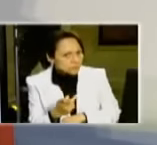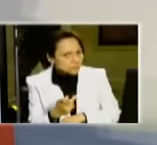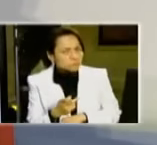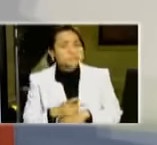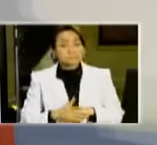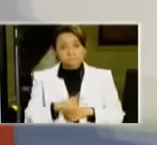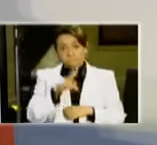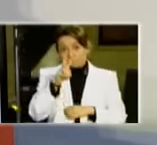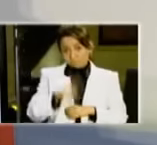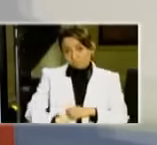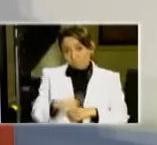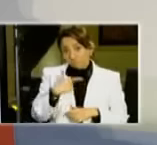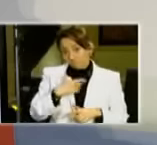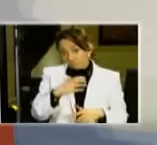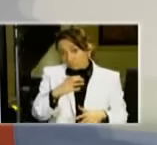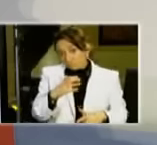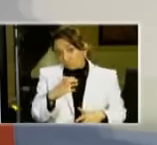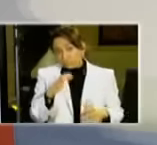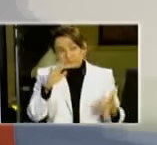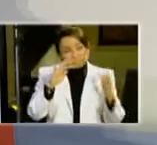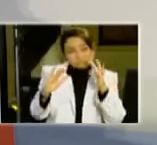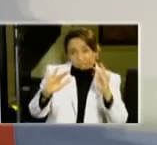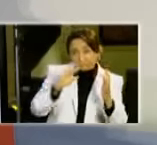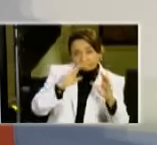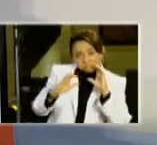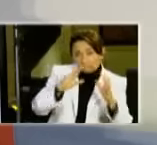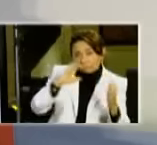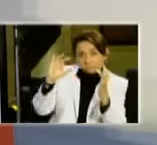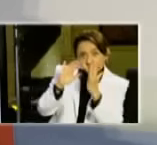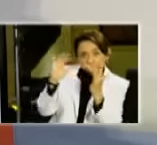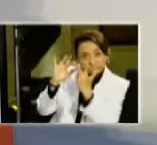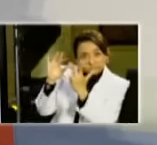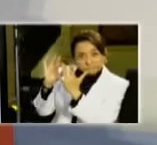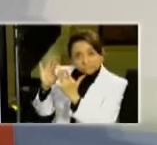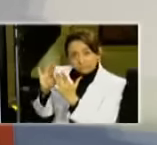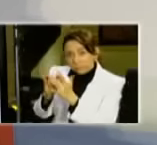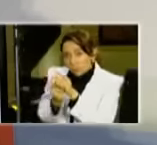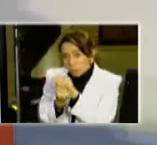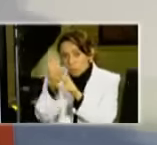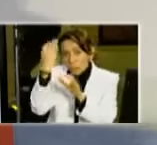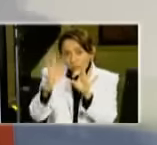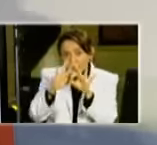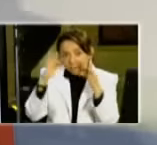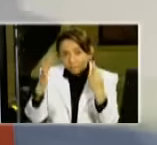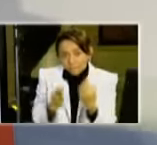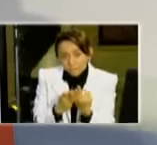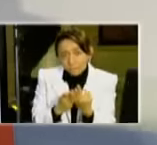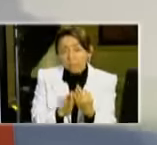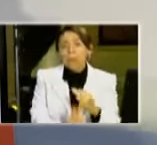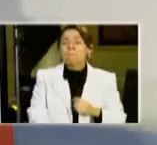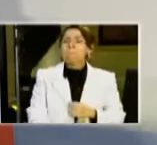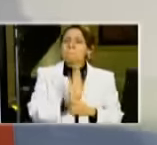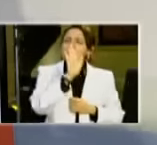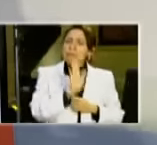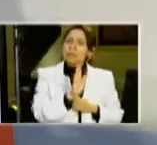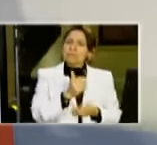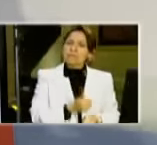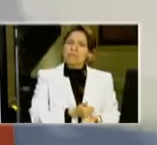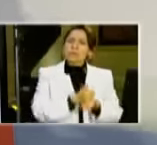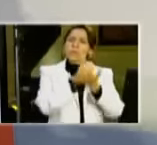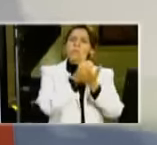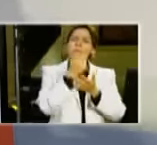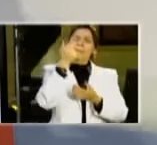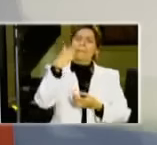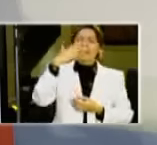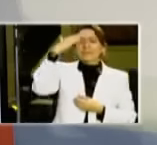La comunicación, el auge de la nueva comunicación permite a los seres humanos conocer más los problemas y limitaciones